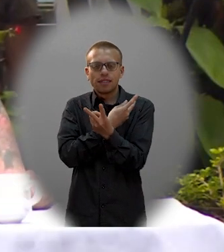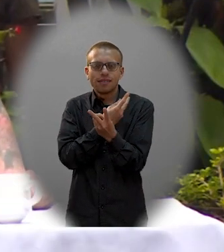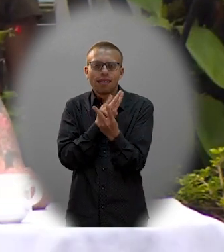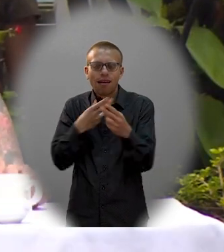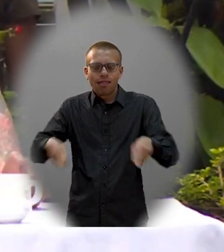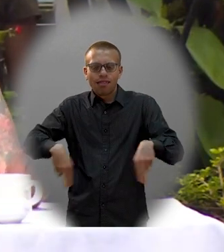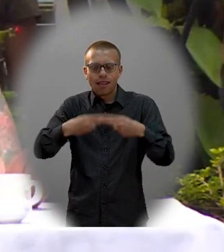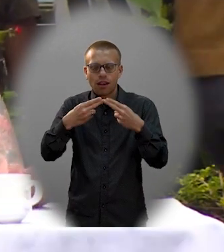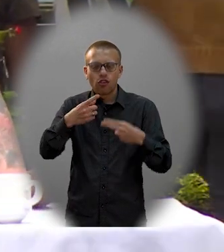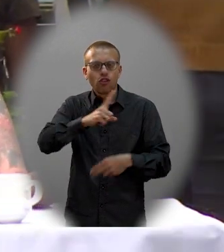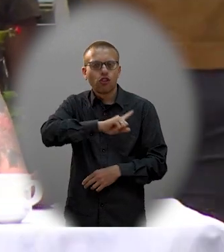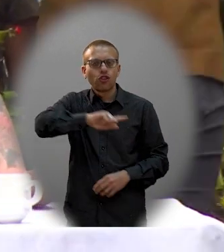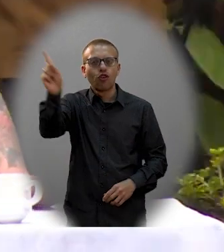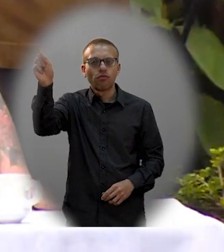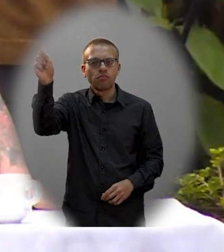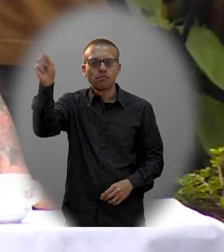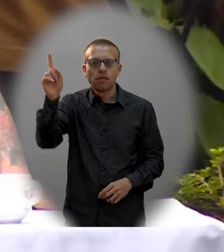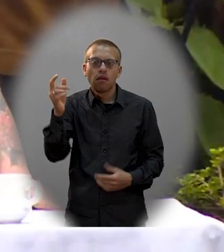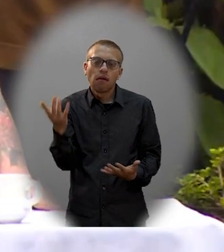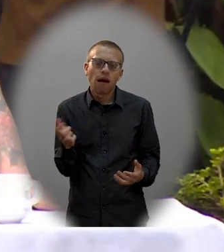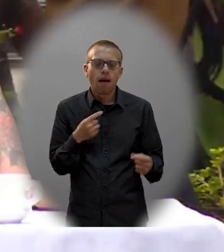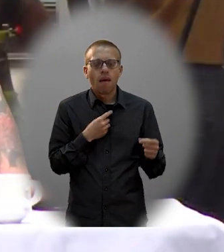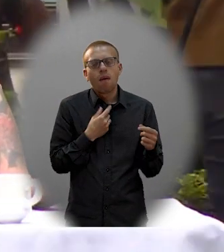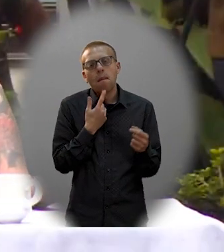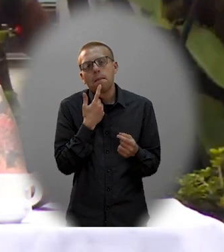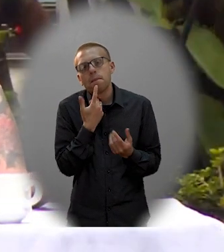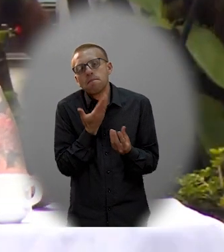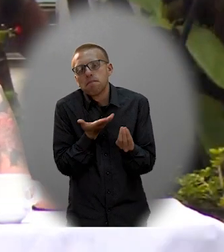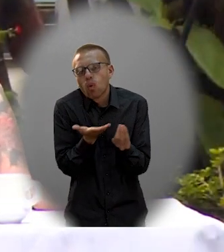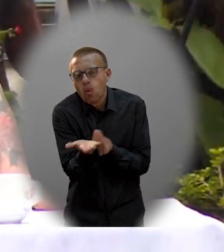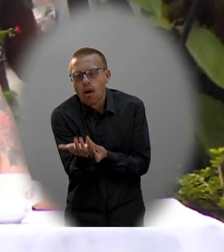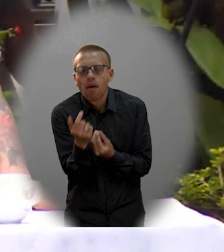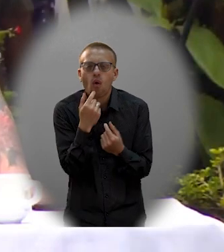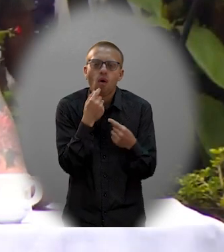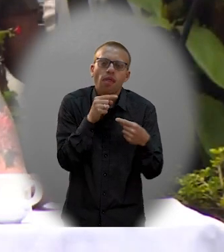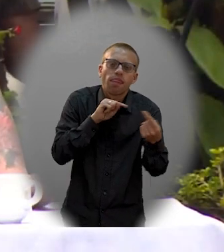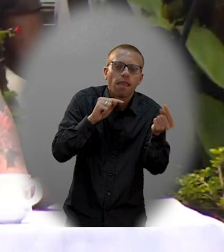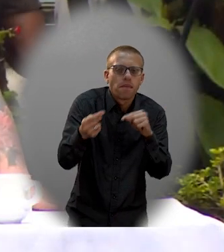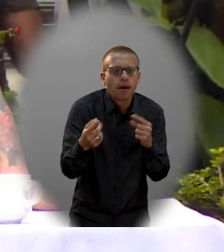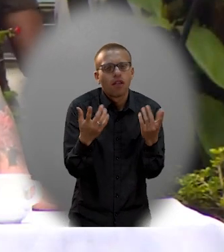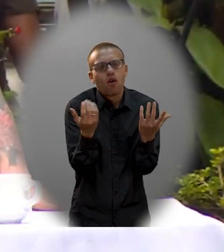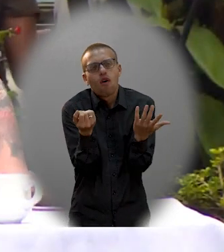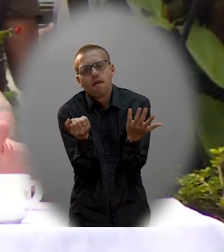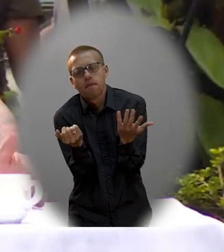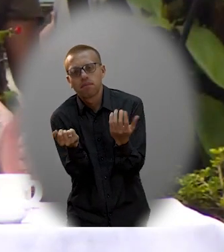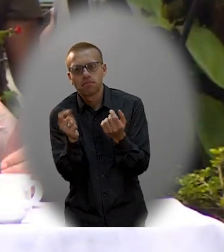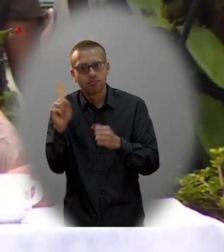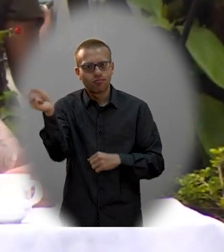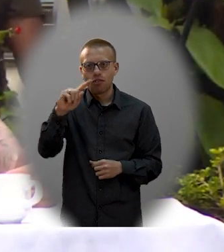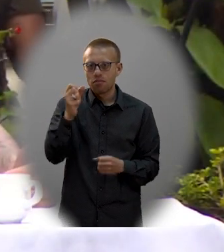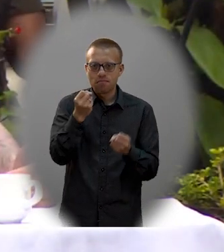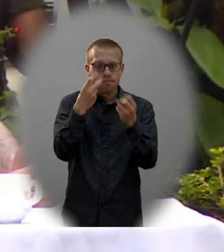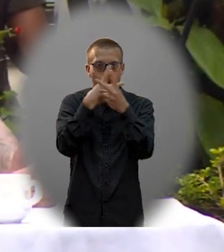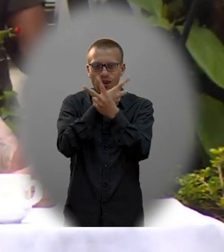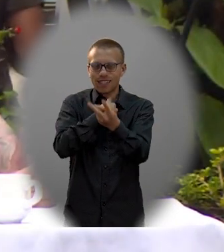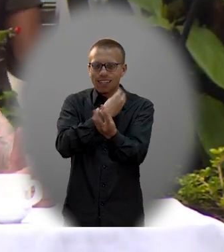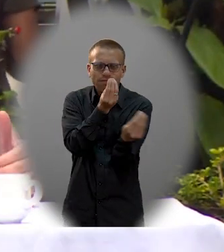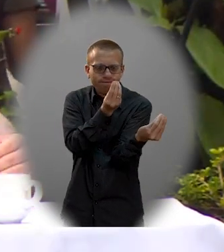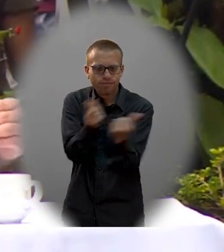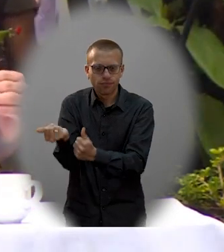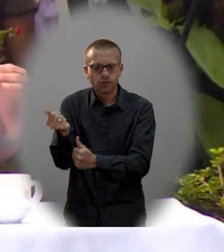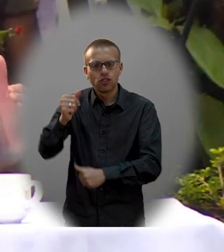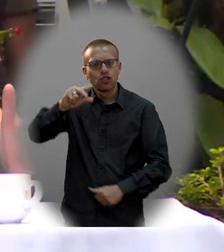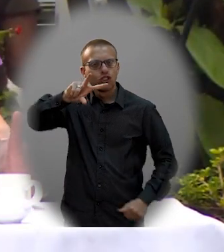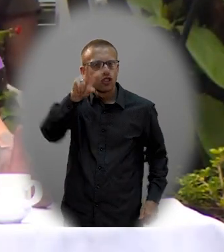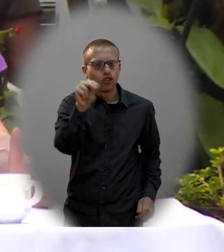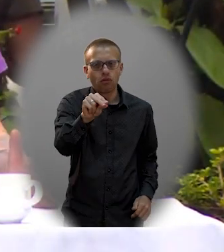universidad. Eso no es un tema para discutir, no es un tema para debatir. Las violencias de género es algo que tenemos que erradicar, y no es